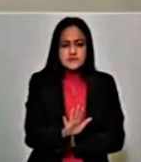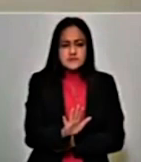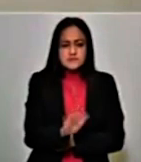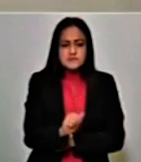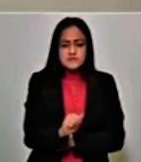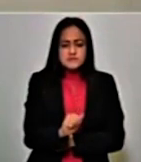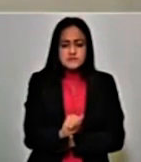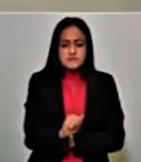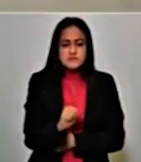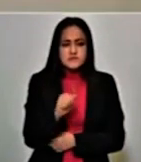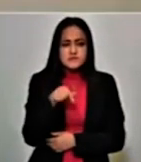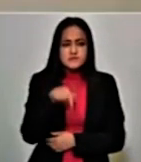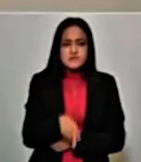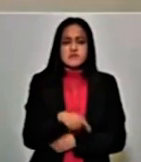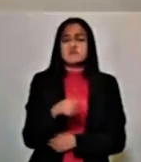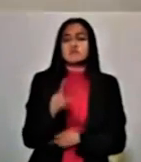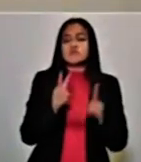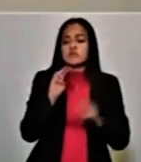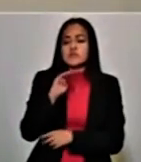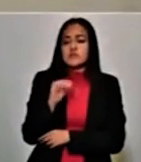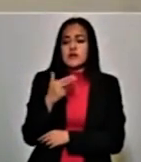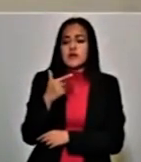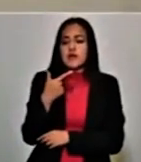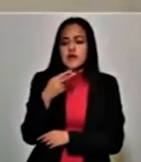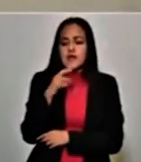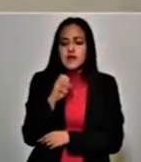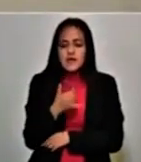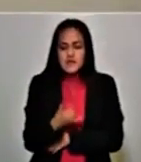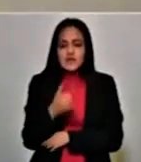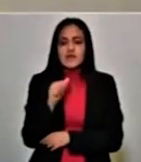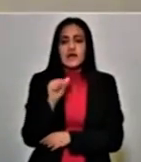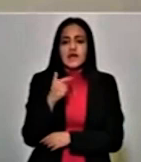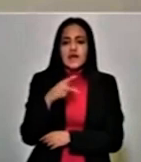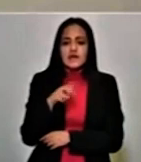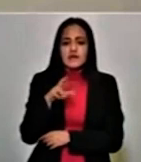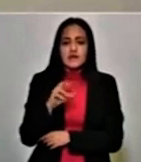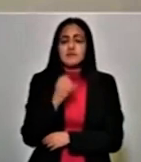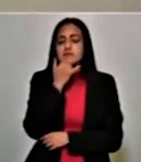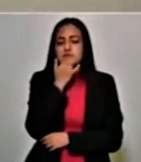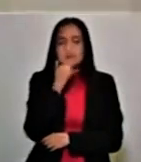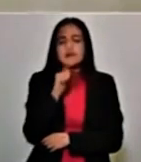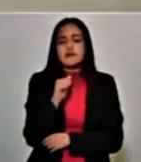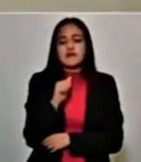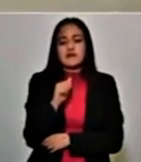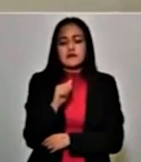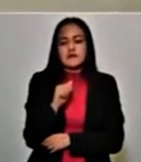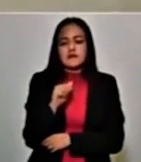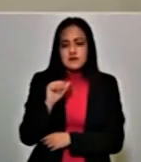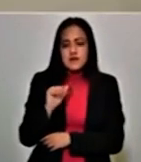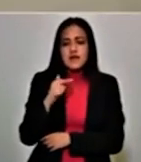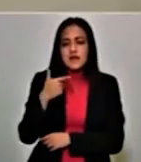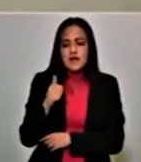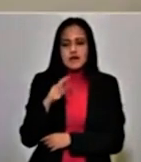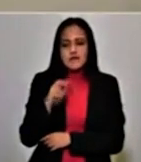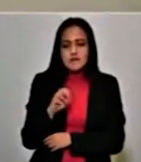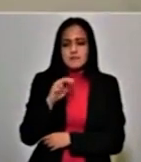del maguey agavero, el agave mezcalero, perdón, sí. Entonces estamos buscando otras